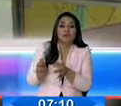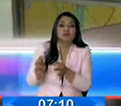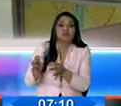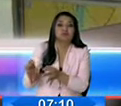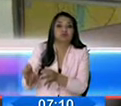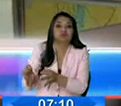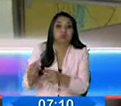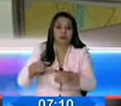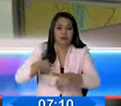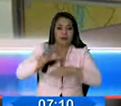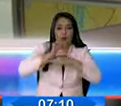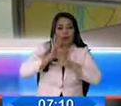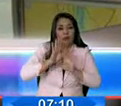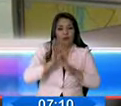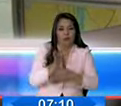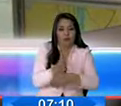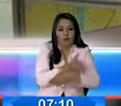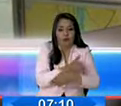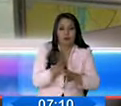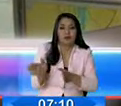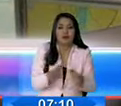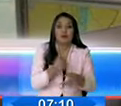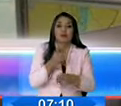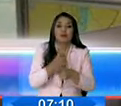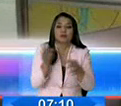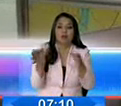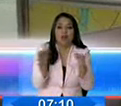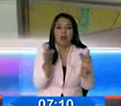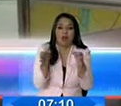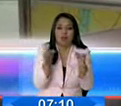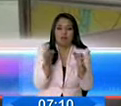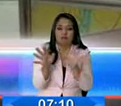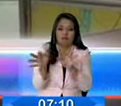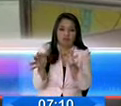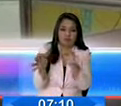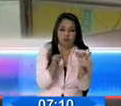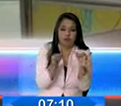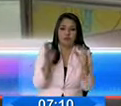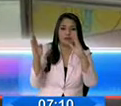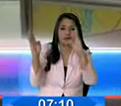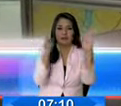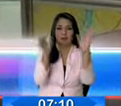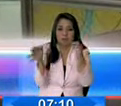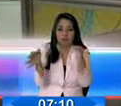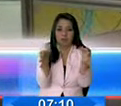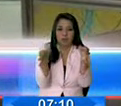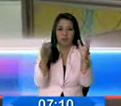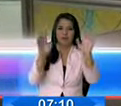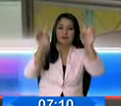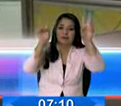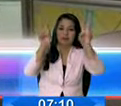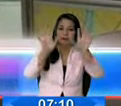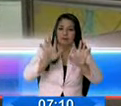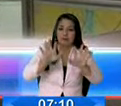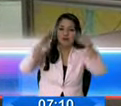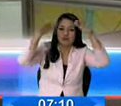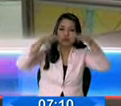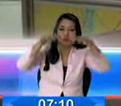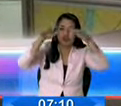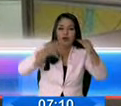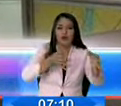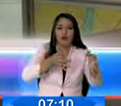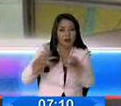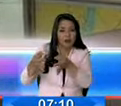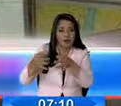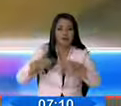en el Ecuador. Entonces vemos que hay un desfase. Entonces podríamos decir que en este mes todavía